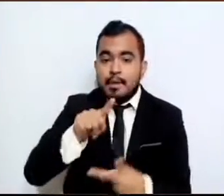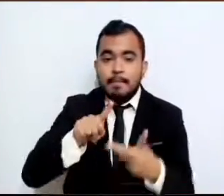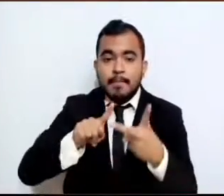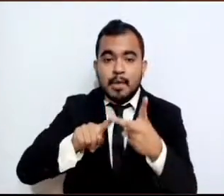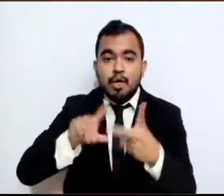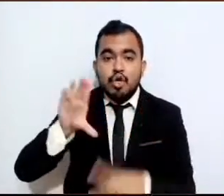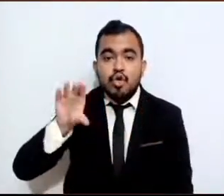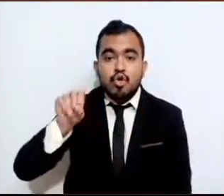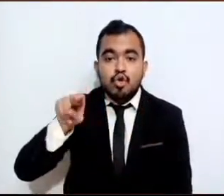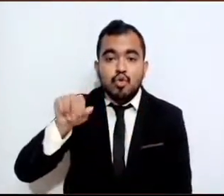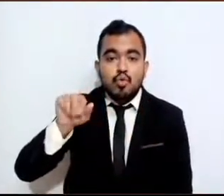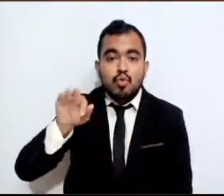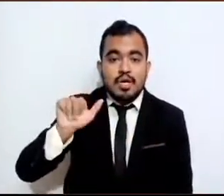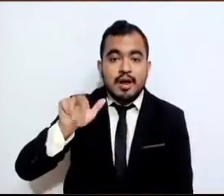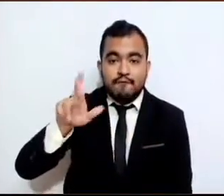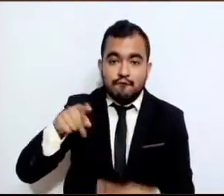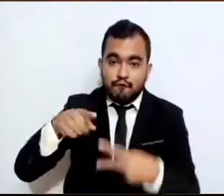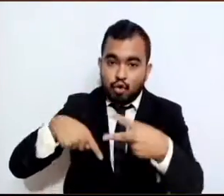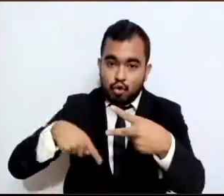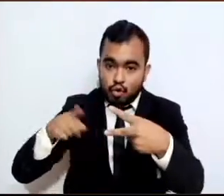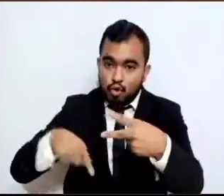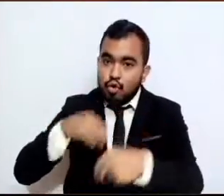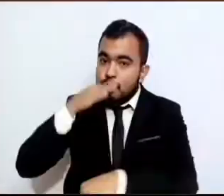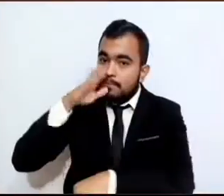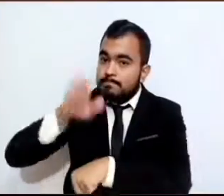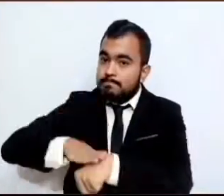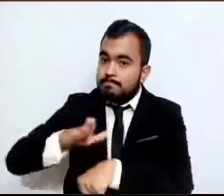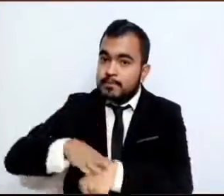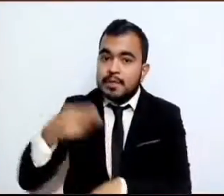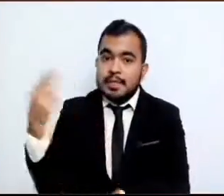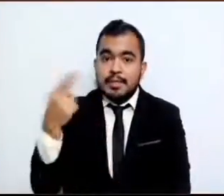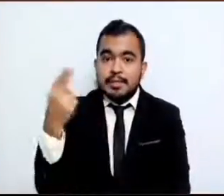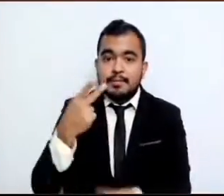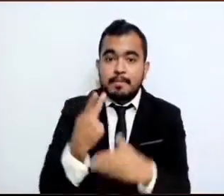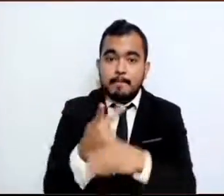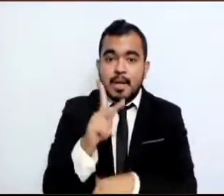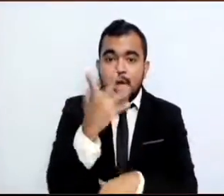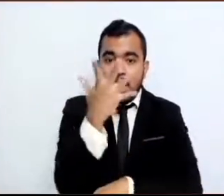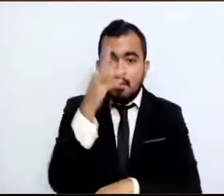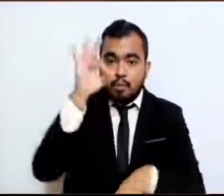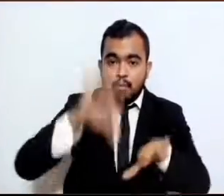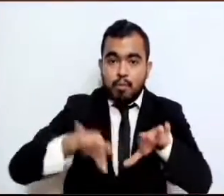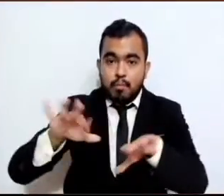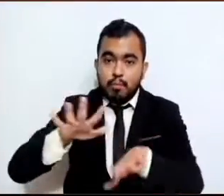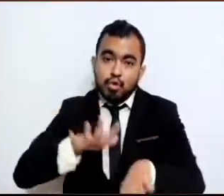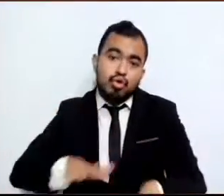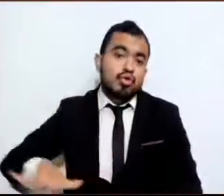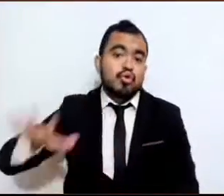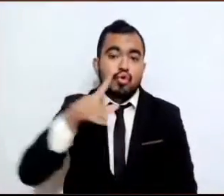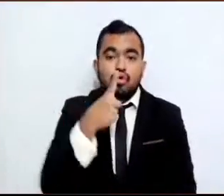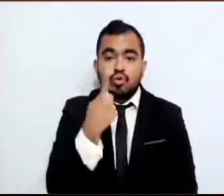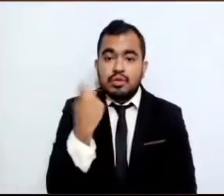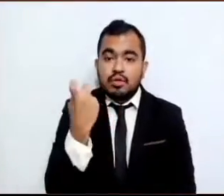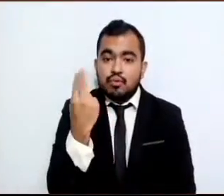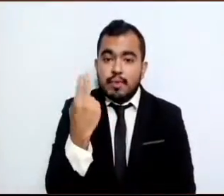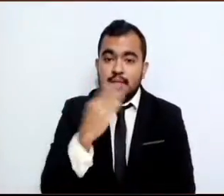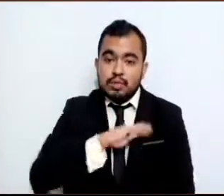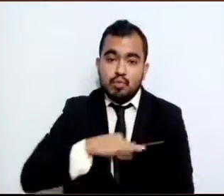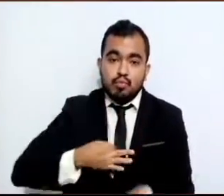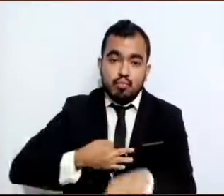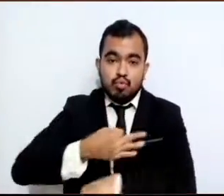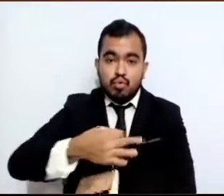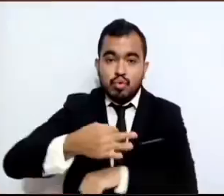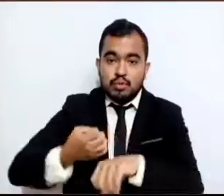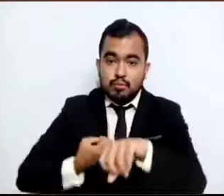Forestal para que se realicen reforestaciones en todos los 125 municipios del Estado